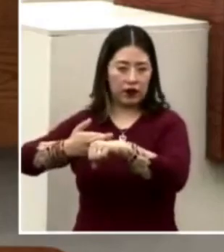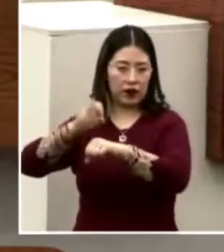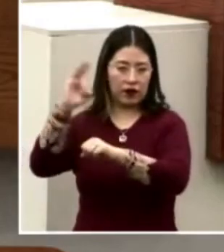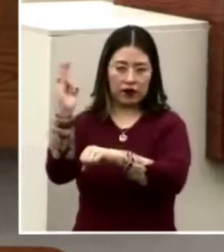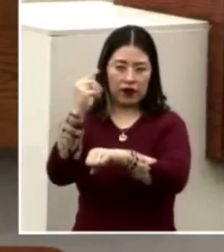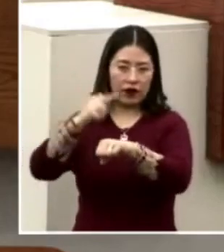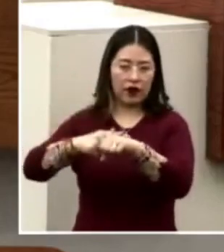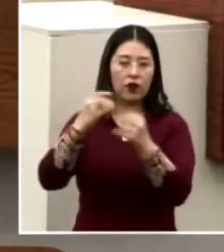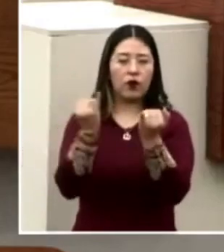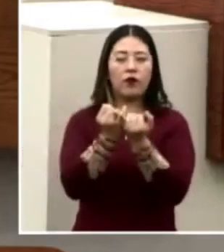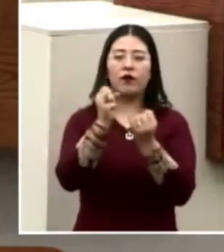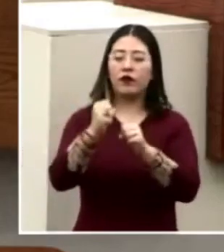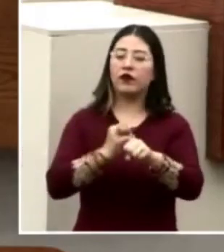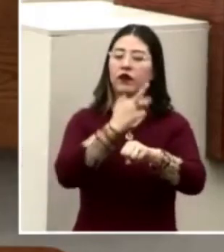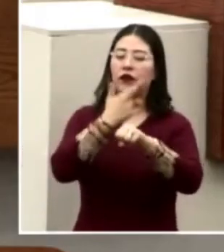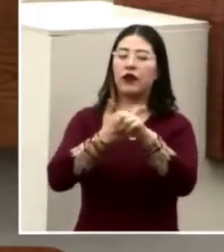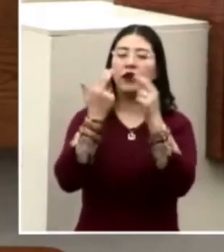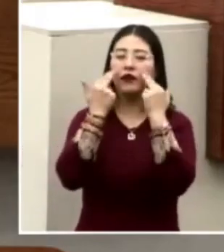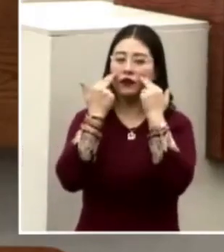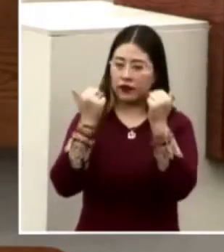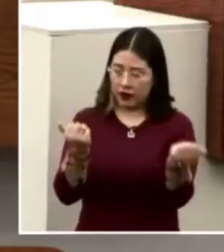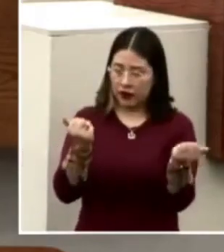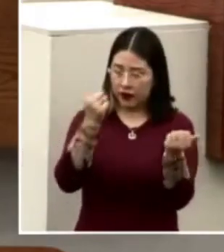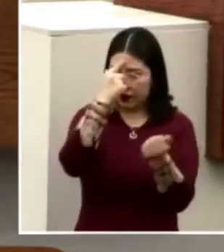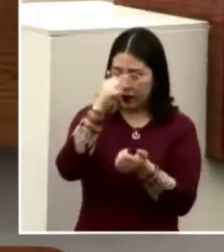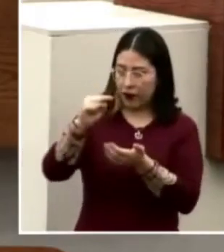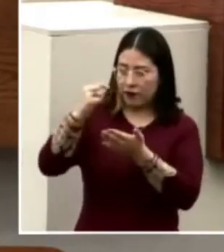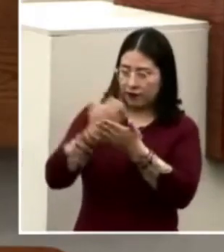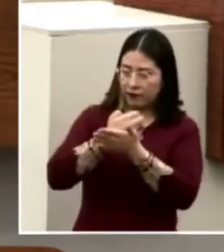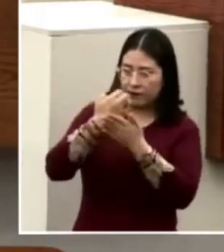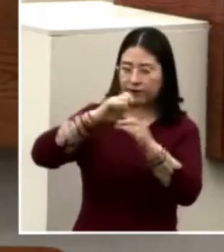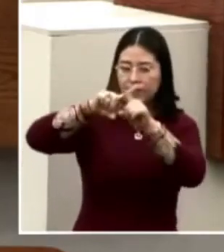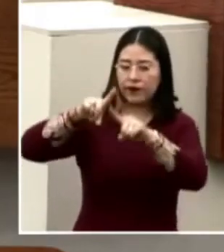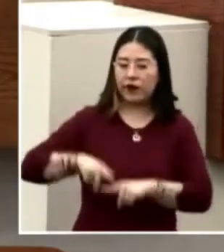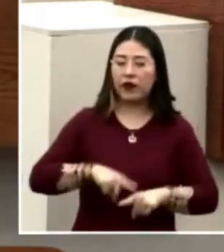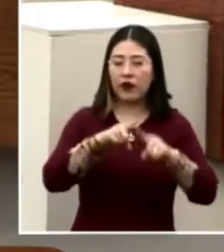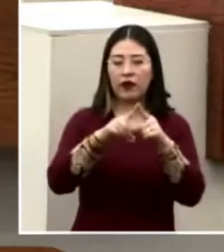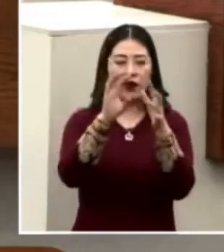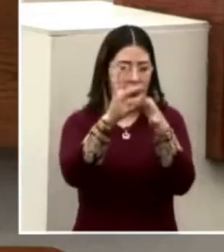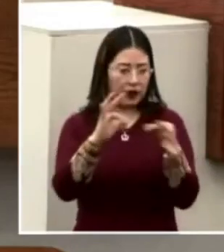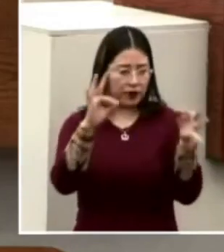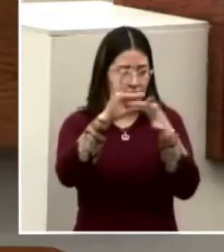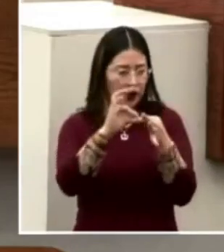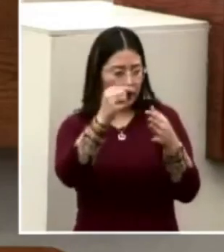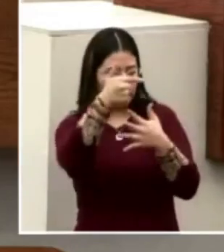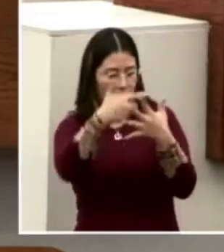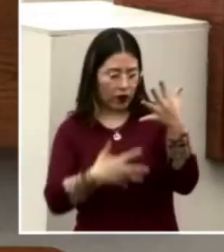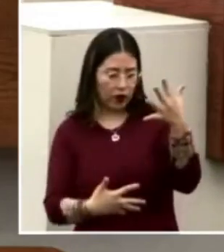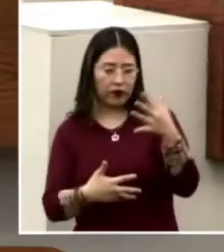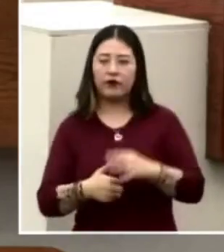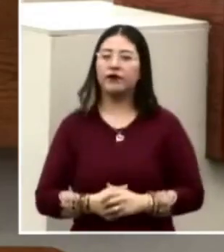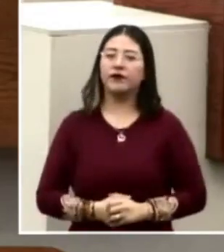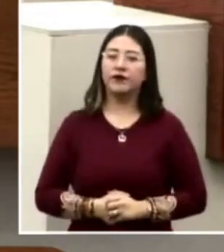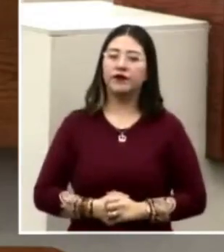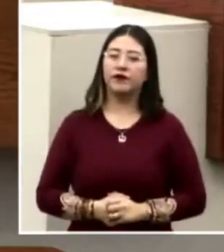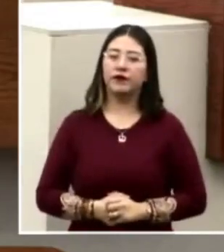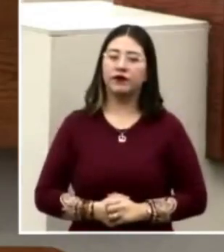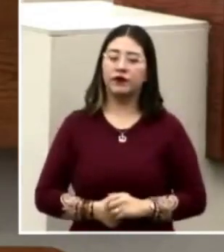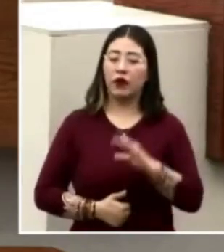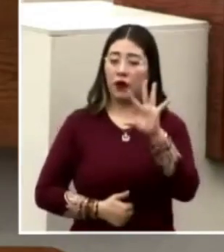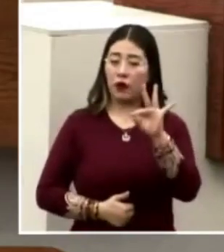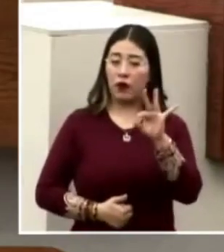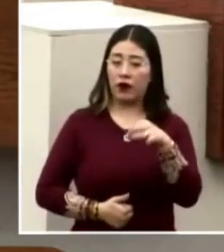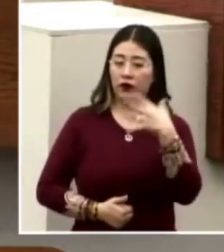la Secretaría de Hacienda, quien deberá disponer de esos fondos de la siguiente manera. El